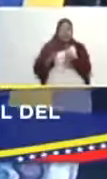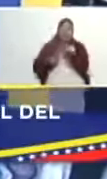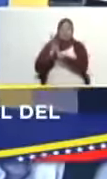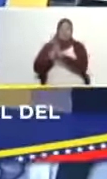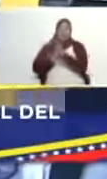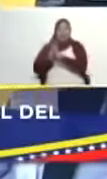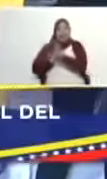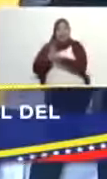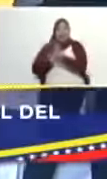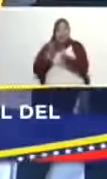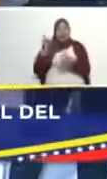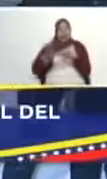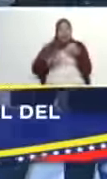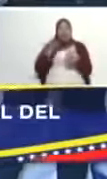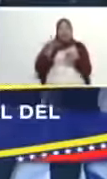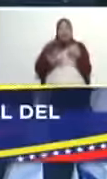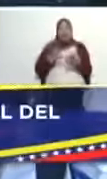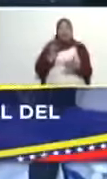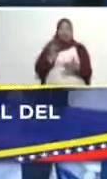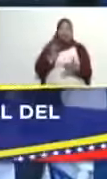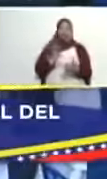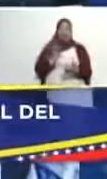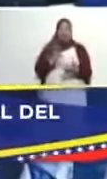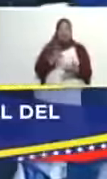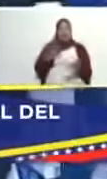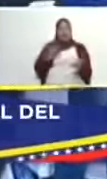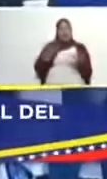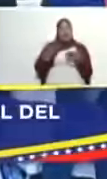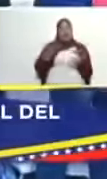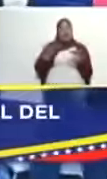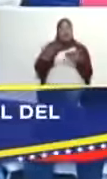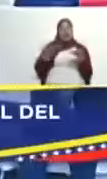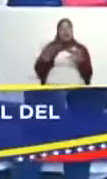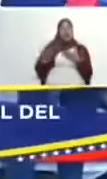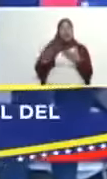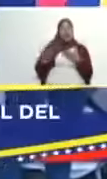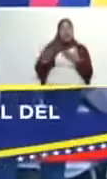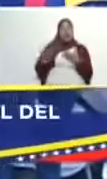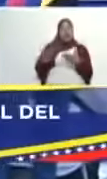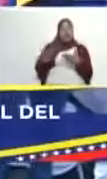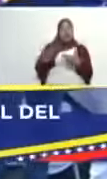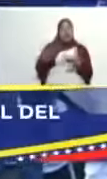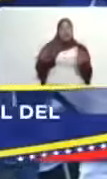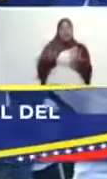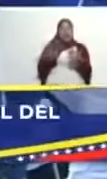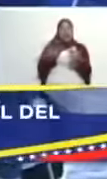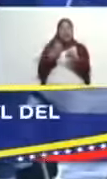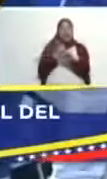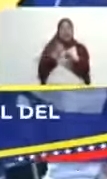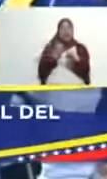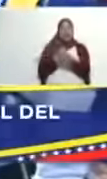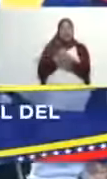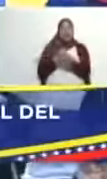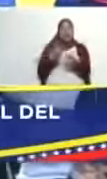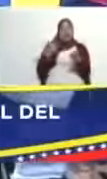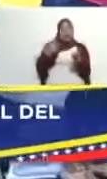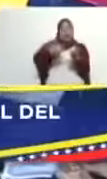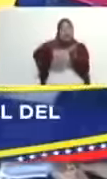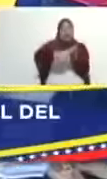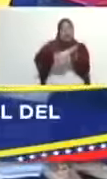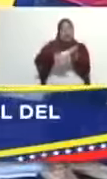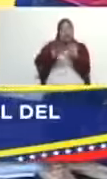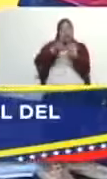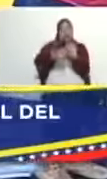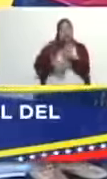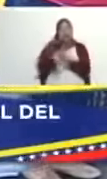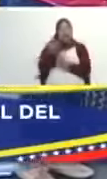emprendimiento, acceso a servicios financieros, tarjeta, huella,